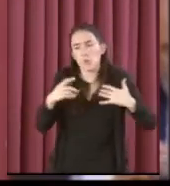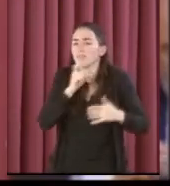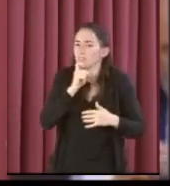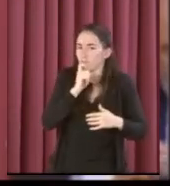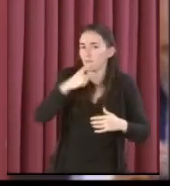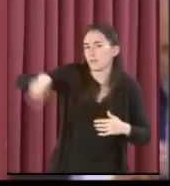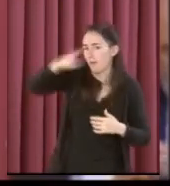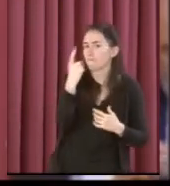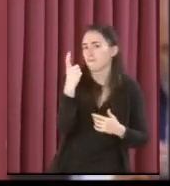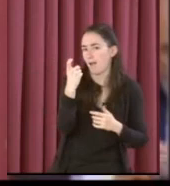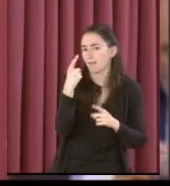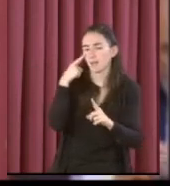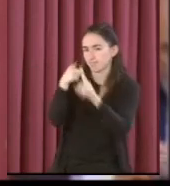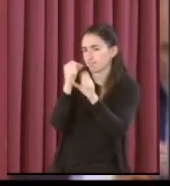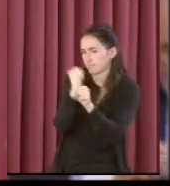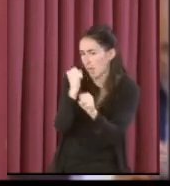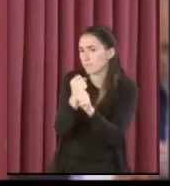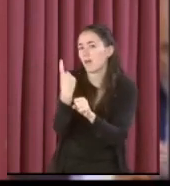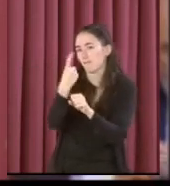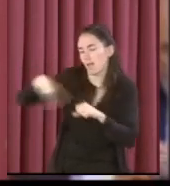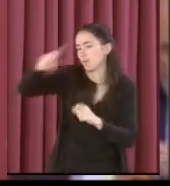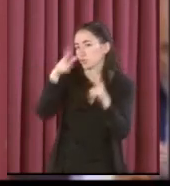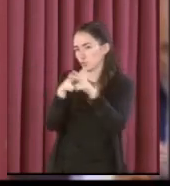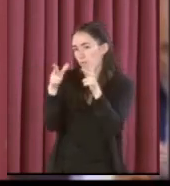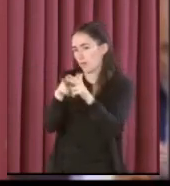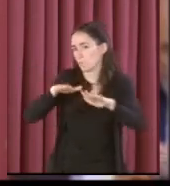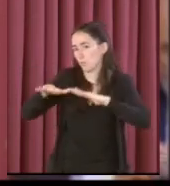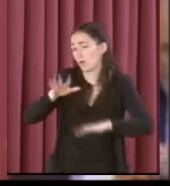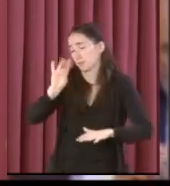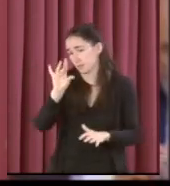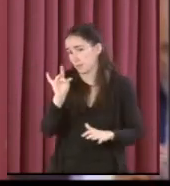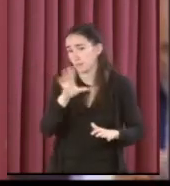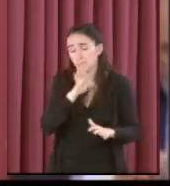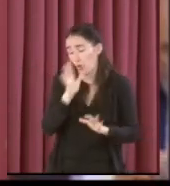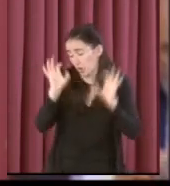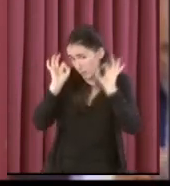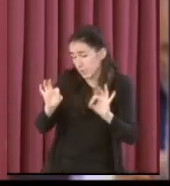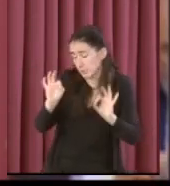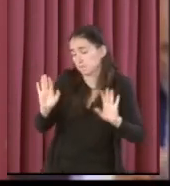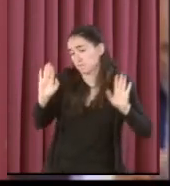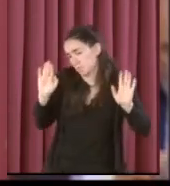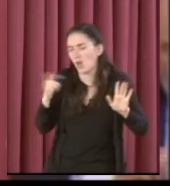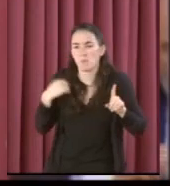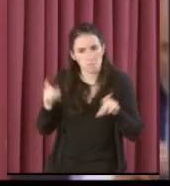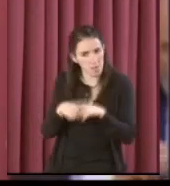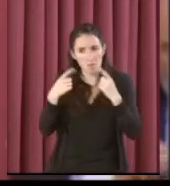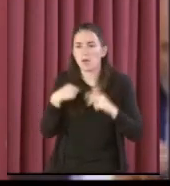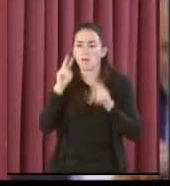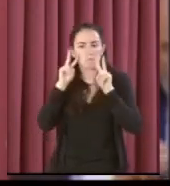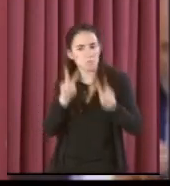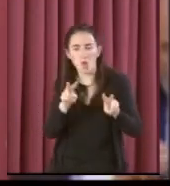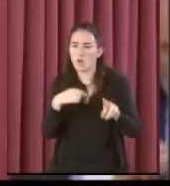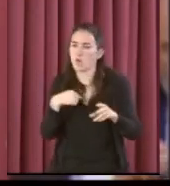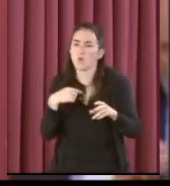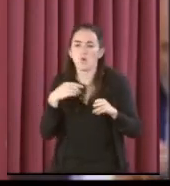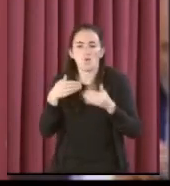conjunto de la sociedad debe dar una respuesta satisfactoria, porque no hay otra opción. Estos son, a mi juicio, los grandes